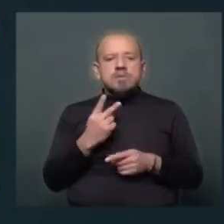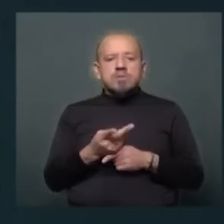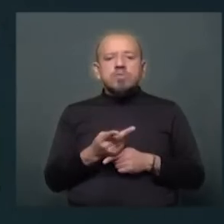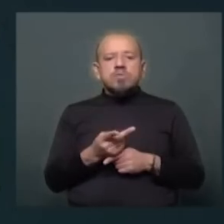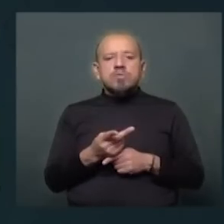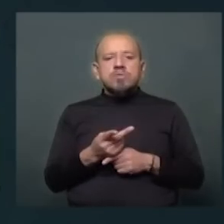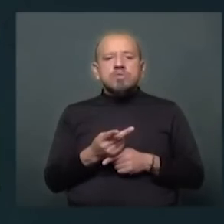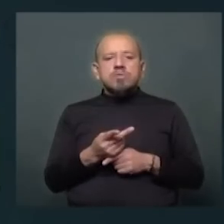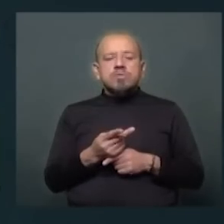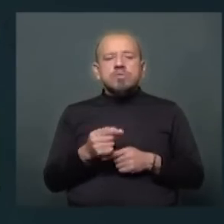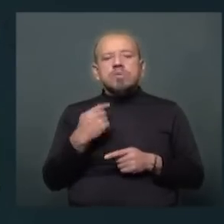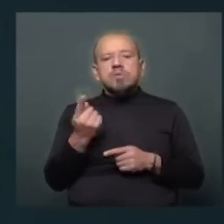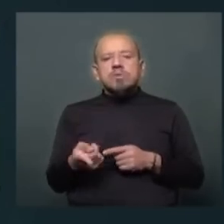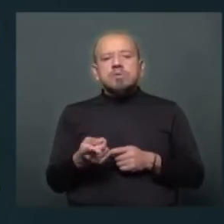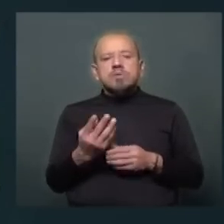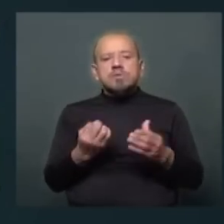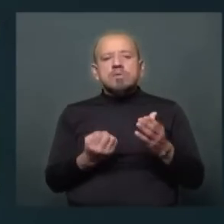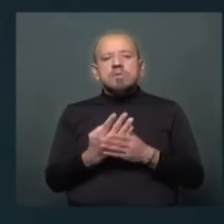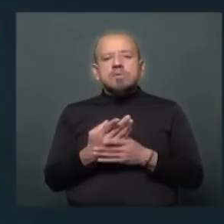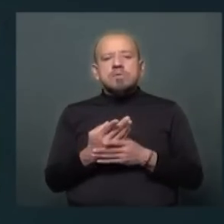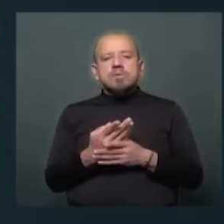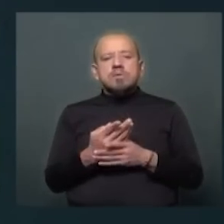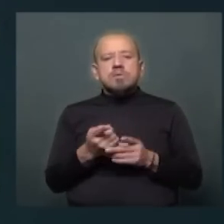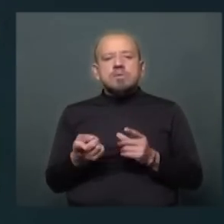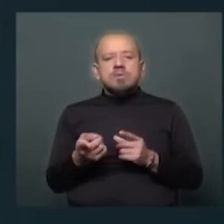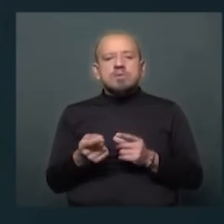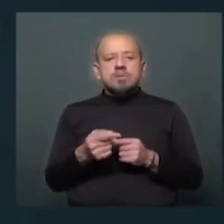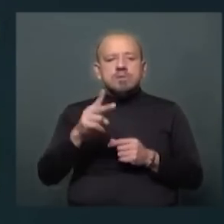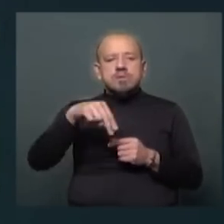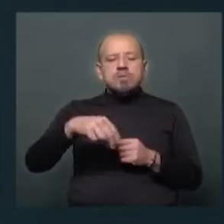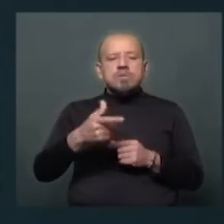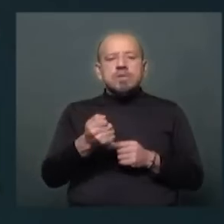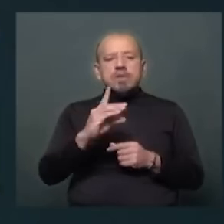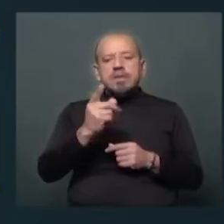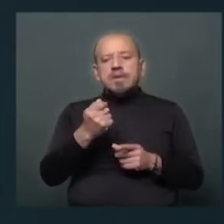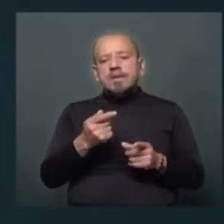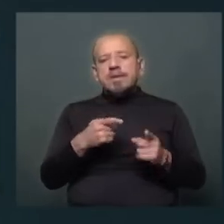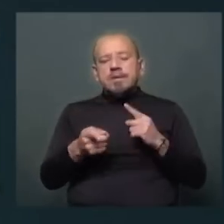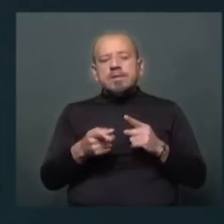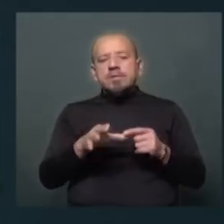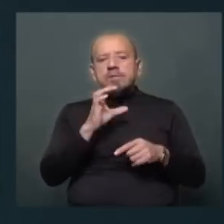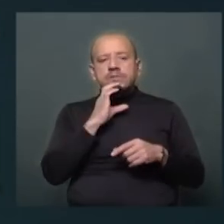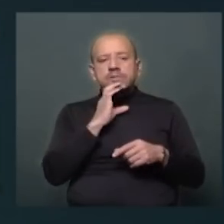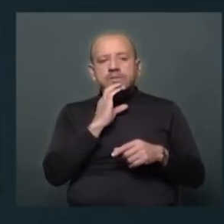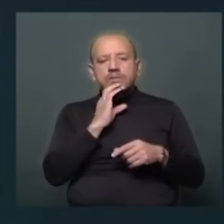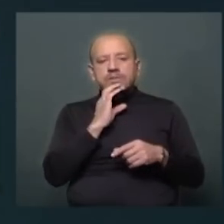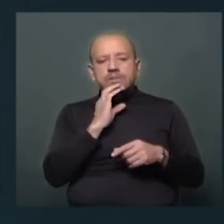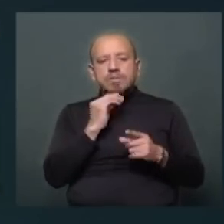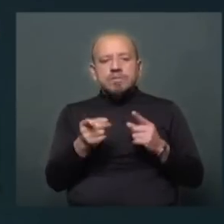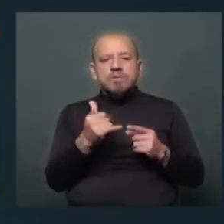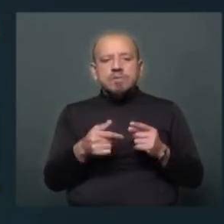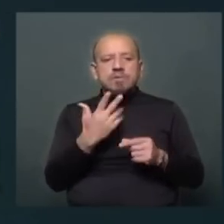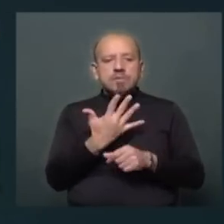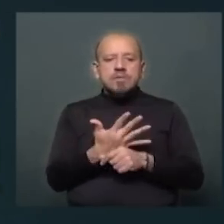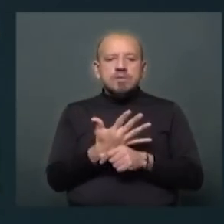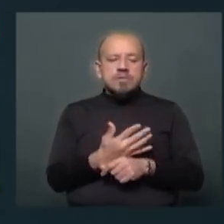esa y la otra nuevita recién salida de paquete es nada es una comedia también eh tiene cinco